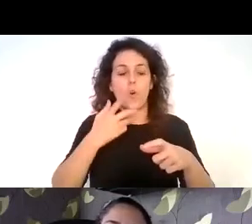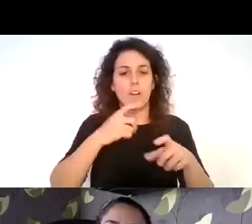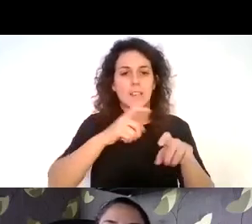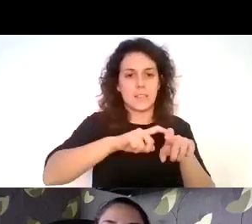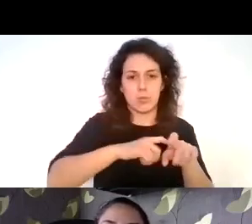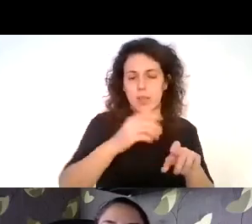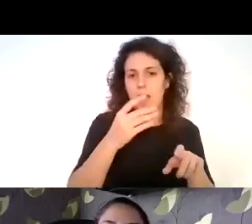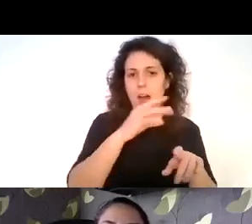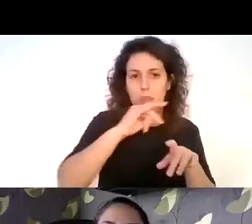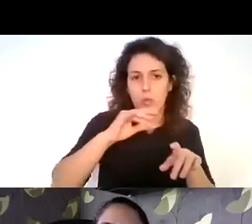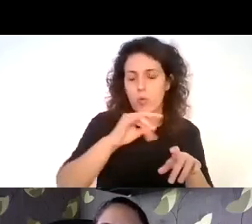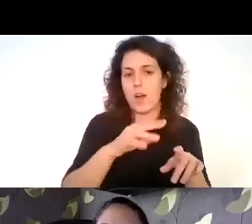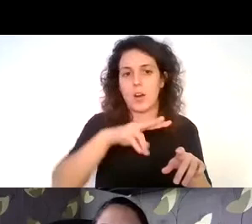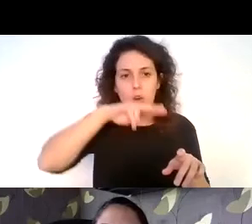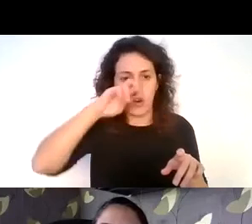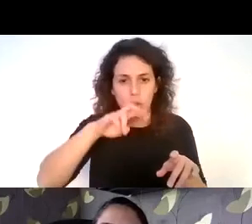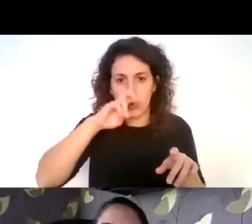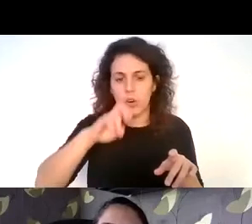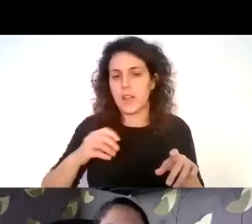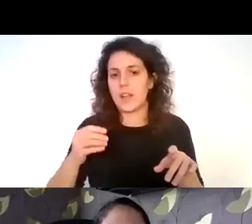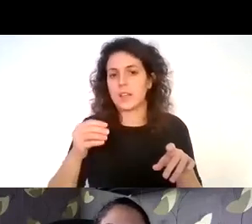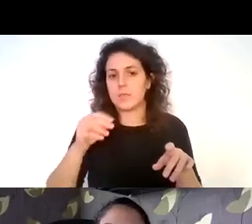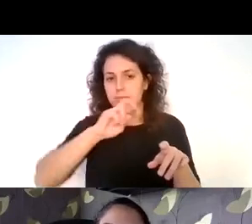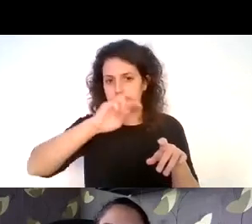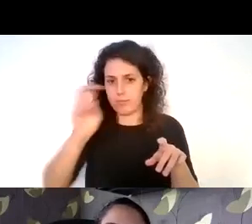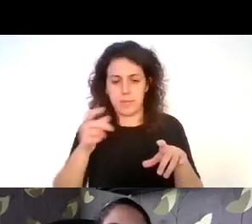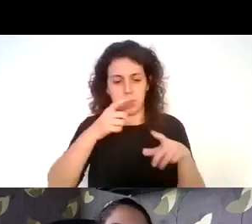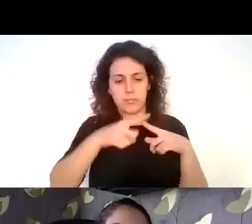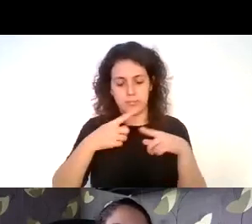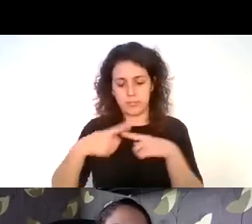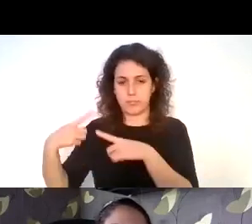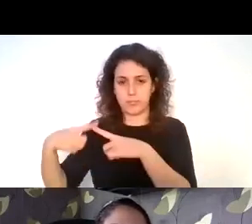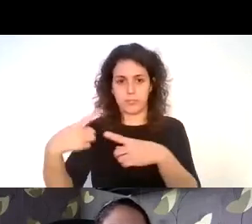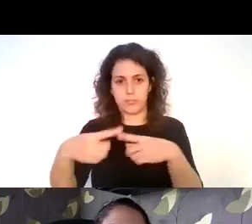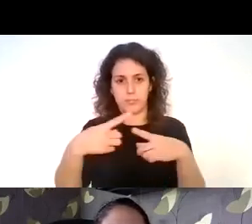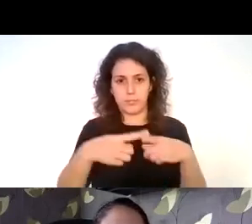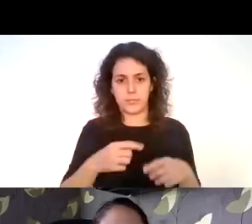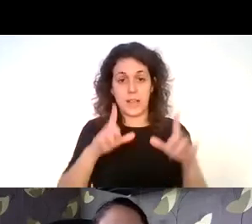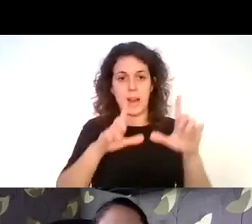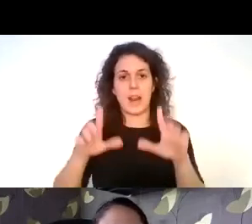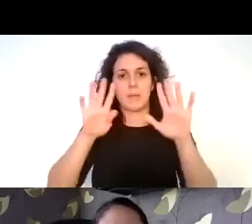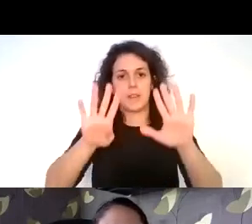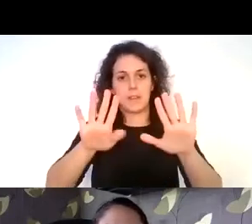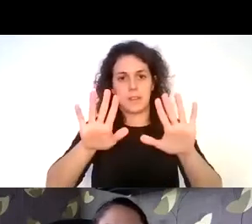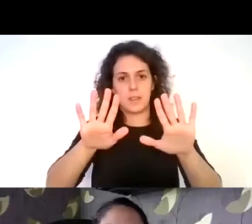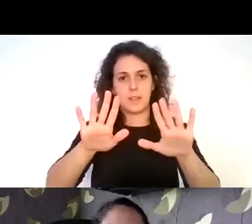flores, frutas y resinas. Lámina 10.